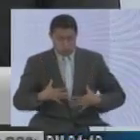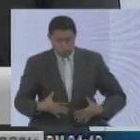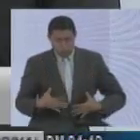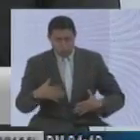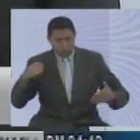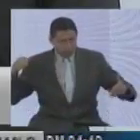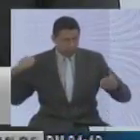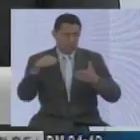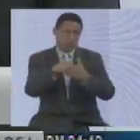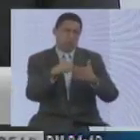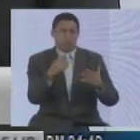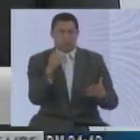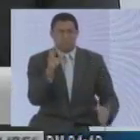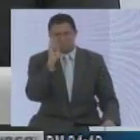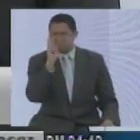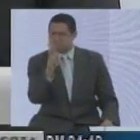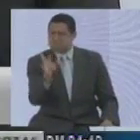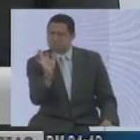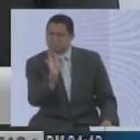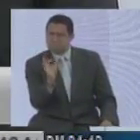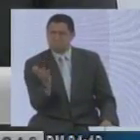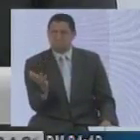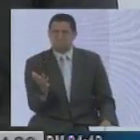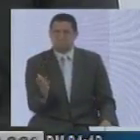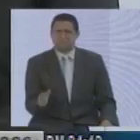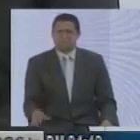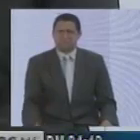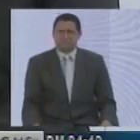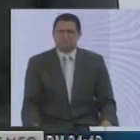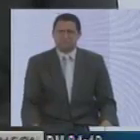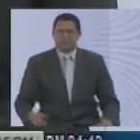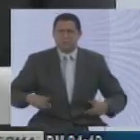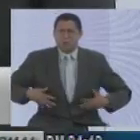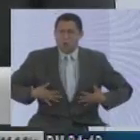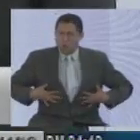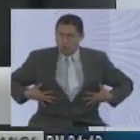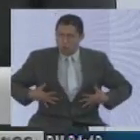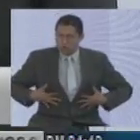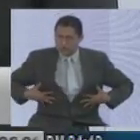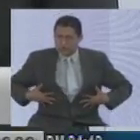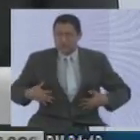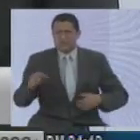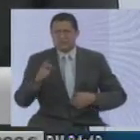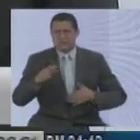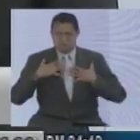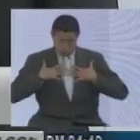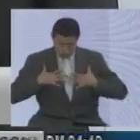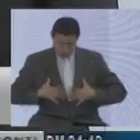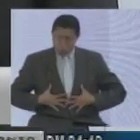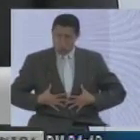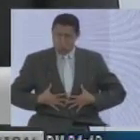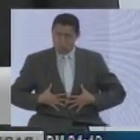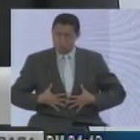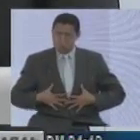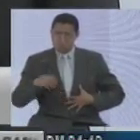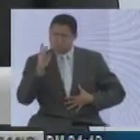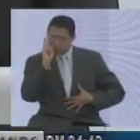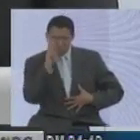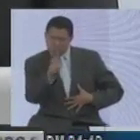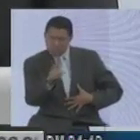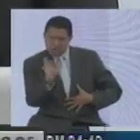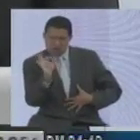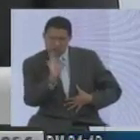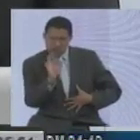el impacto la zona con las costillas lo que es la caja toráxica que normalmente no se